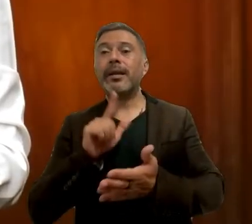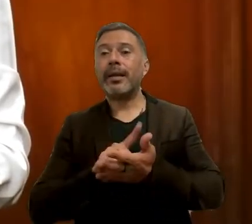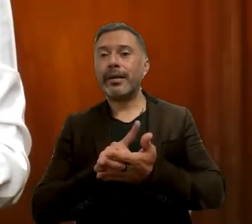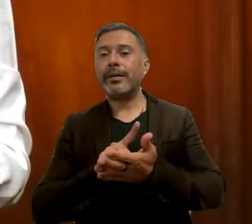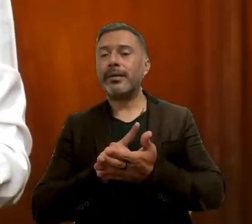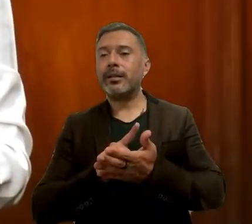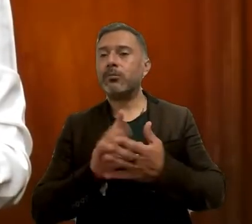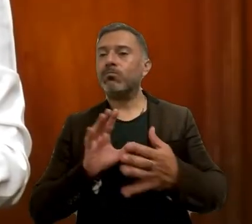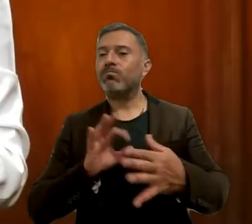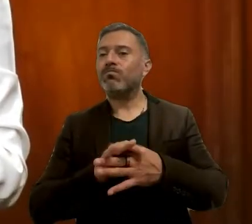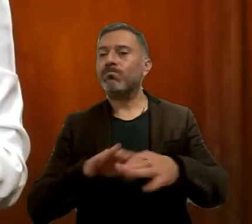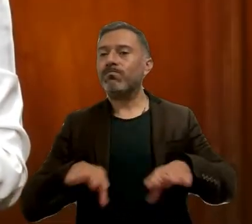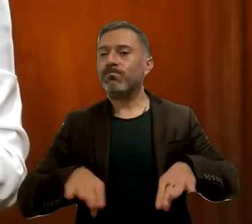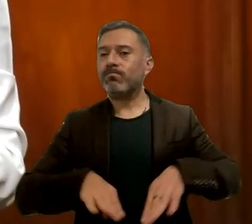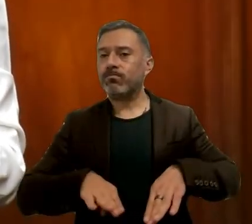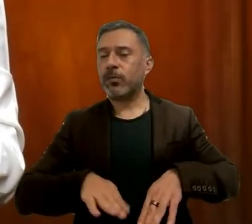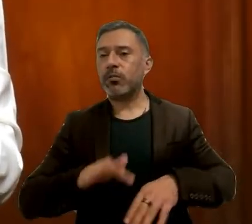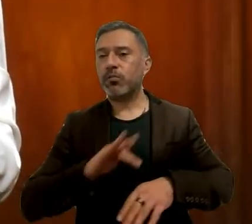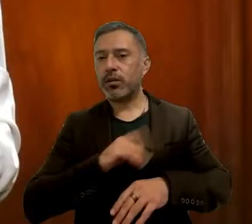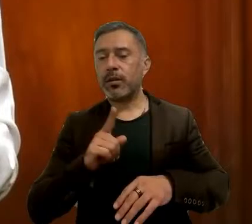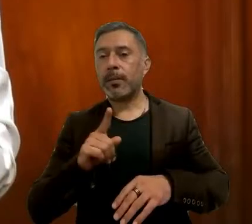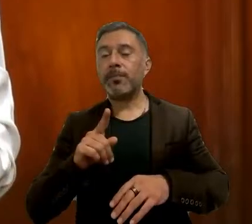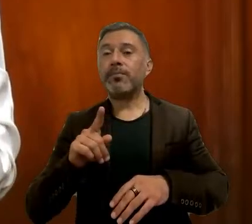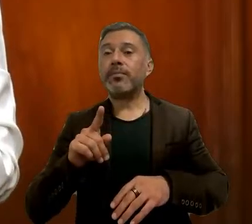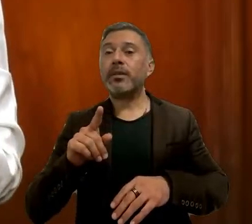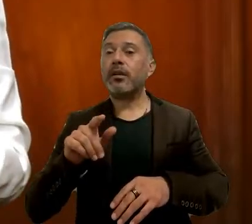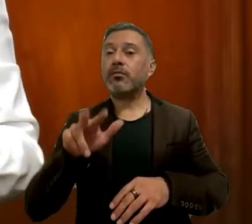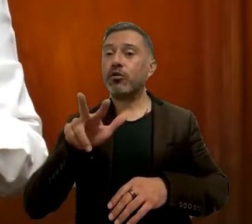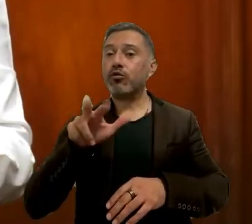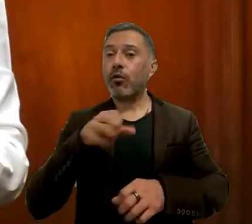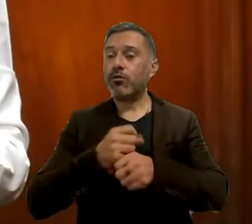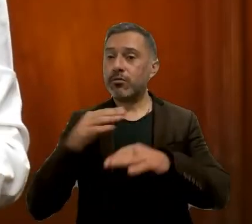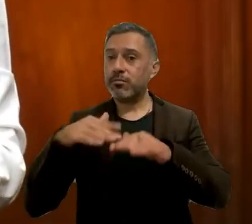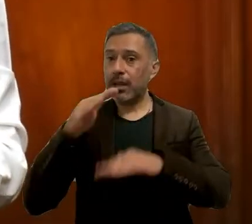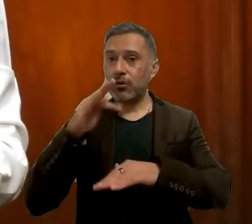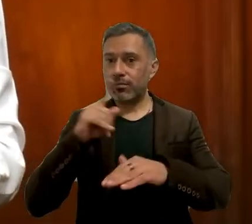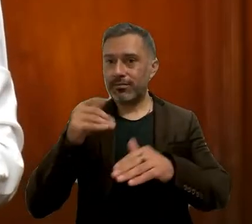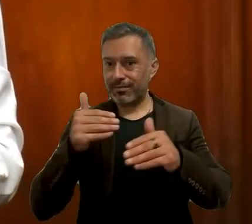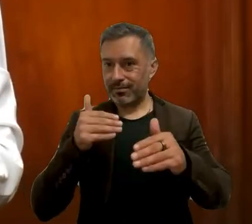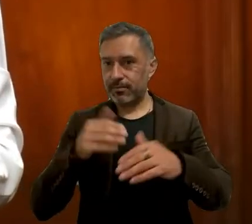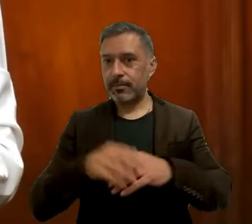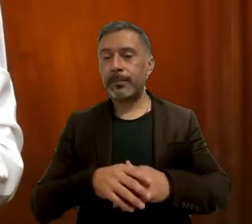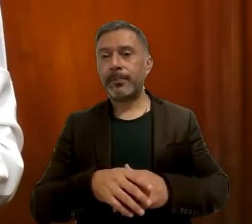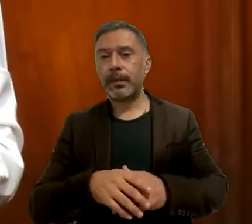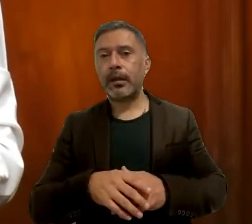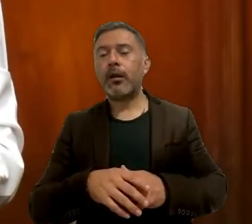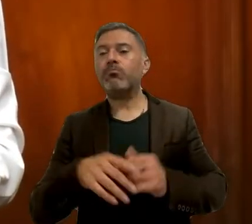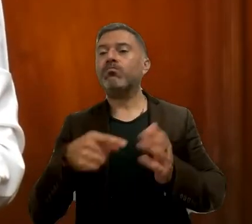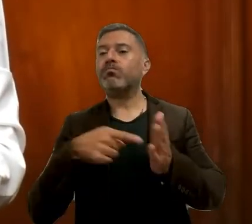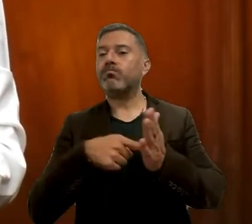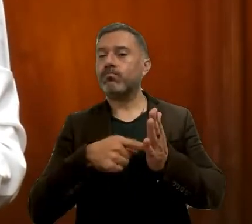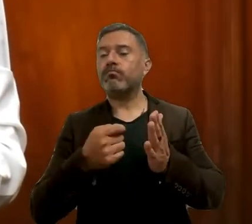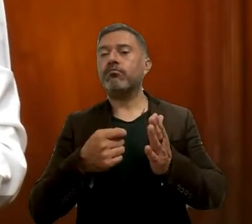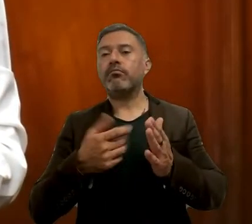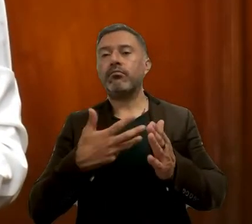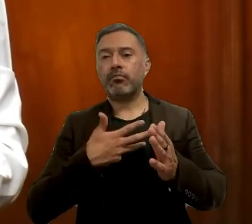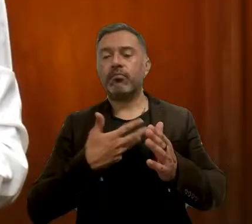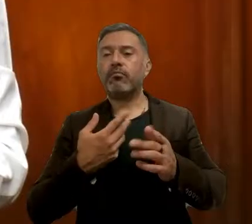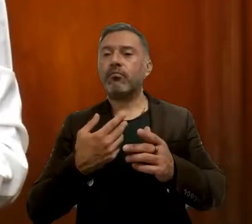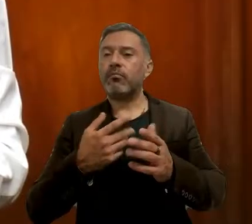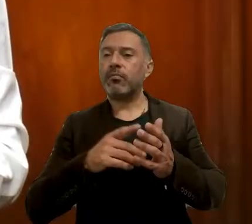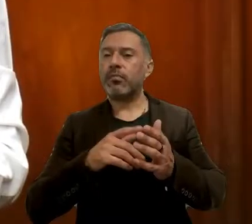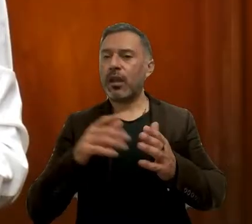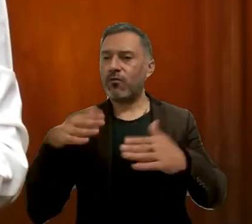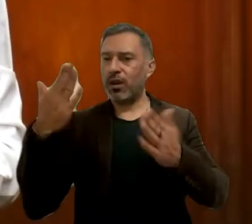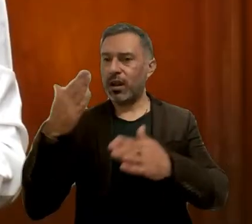sea aplicable haya alcanzado antes la mayoría de edad. A pesar de lo establecido en diferentes